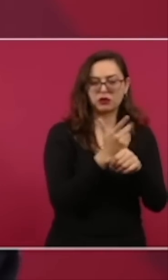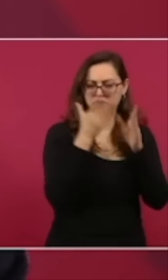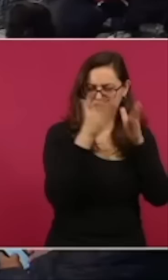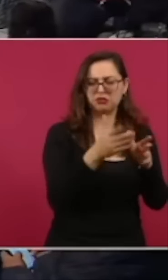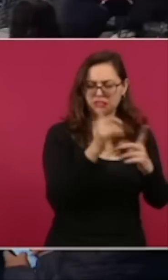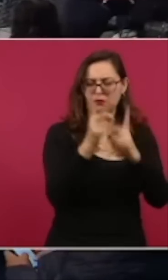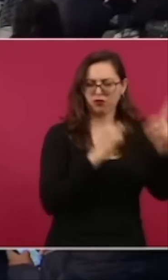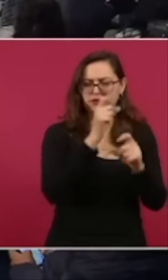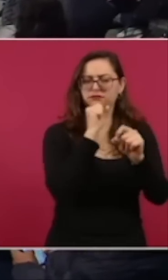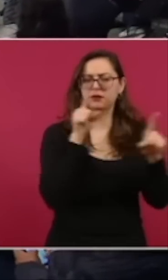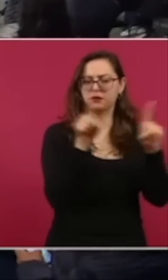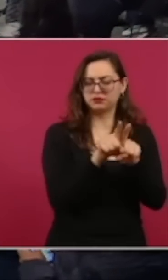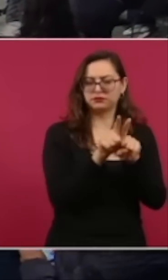deporte.